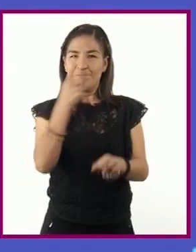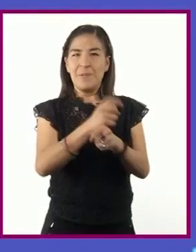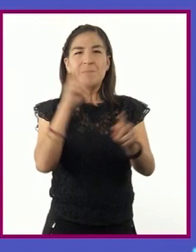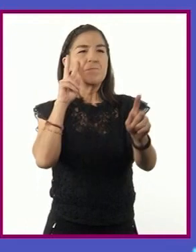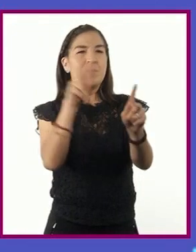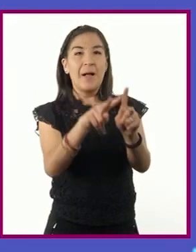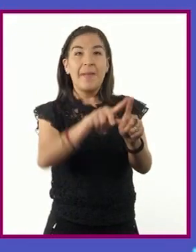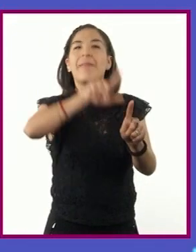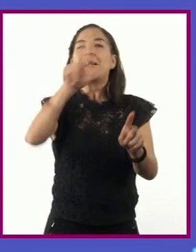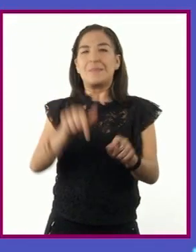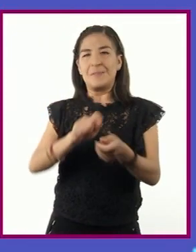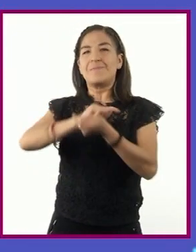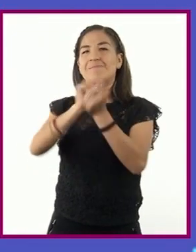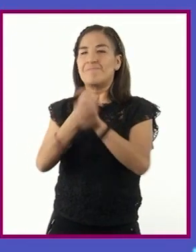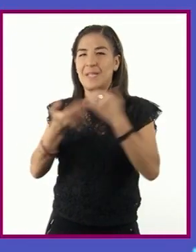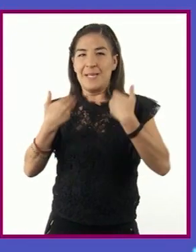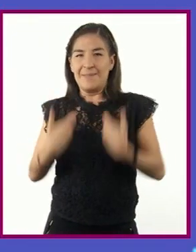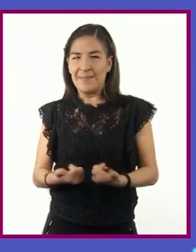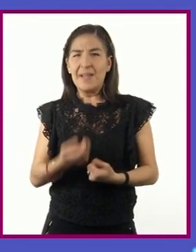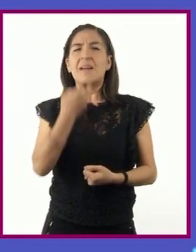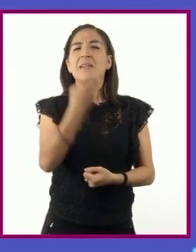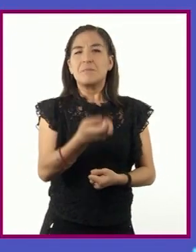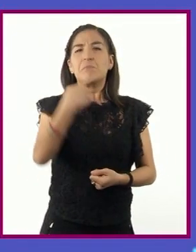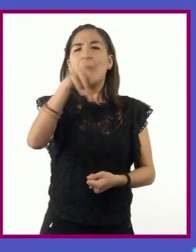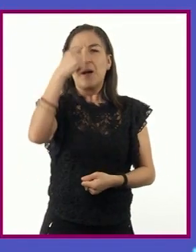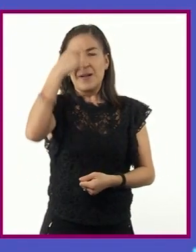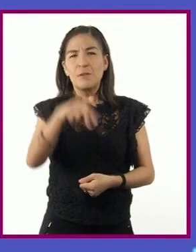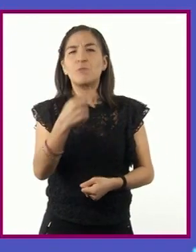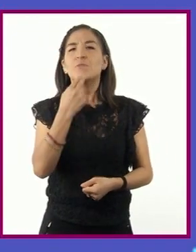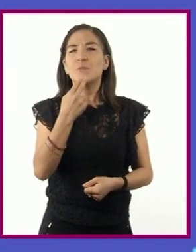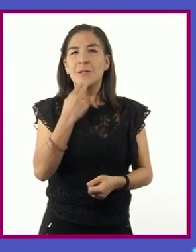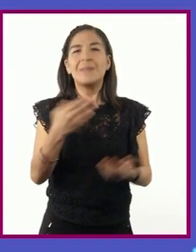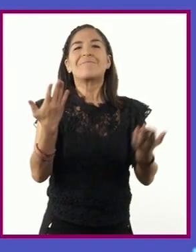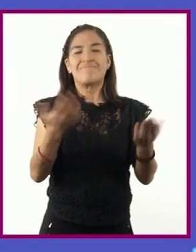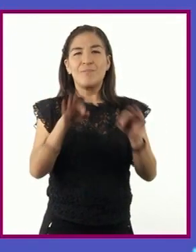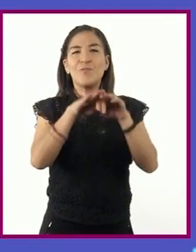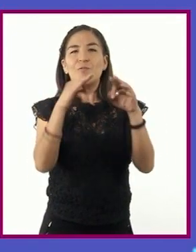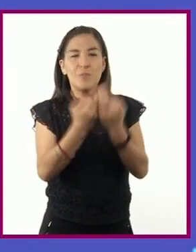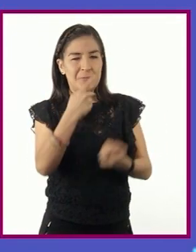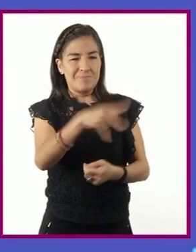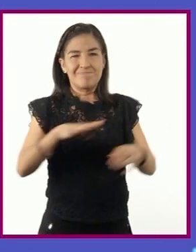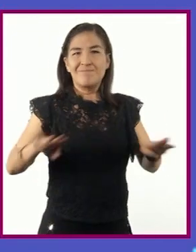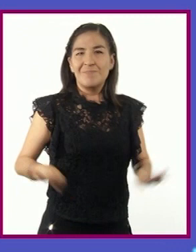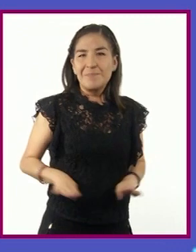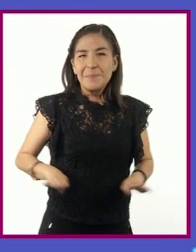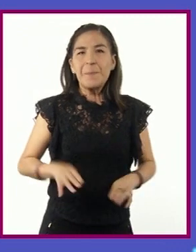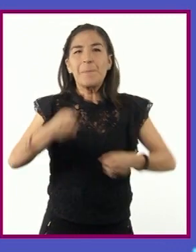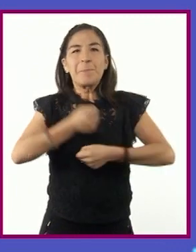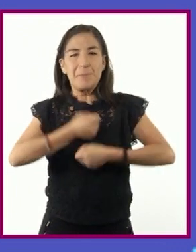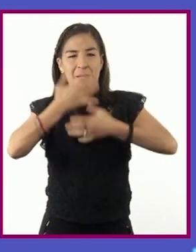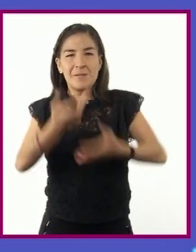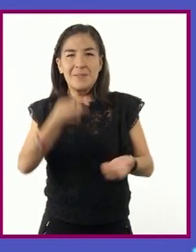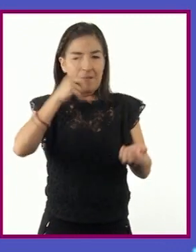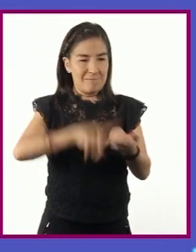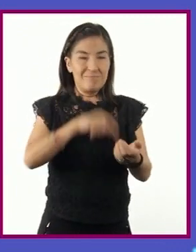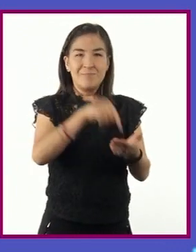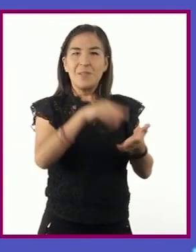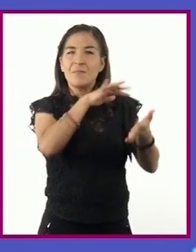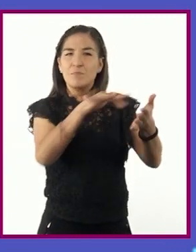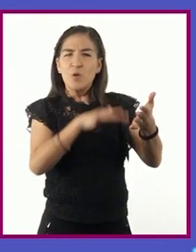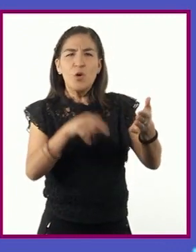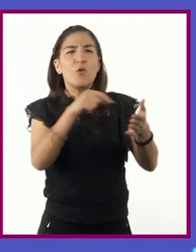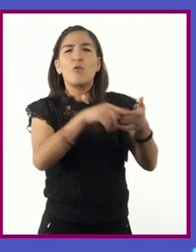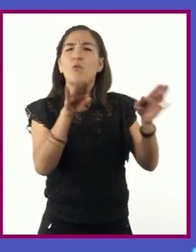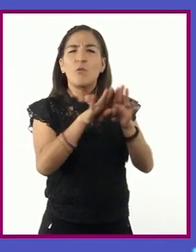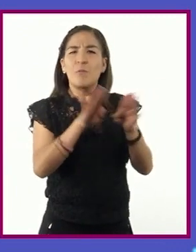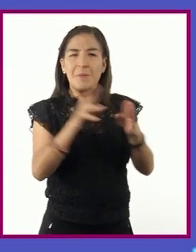Sin embargo, el término se usa para referirse a las formas particulares de poesía impresa en la que la forma visual